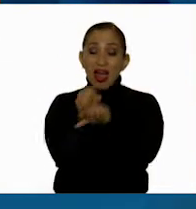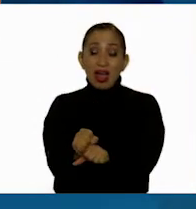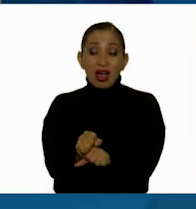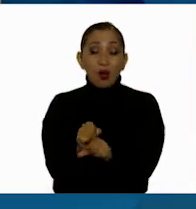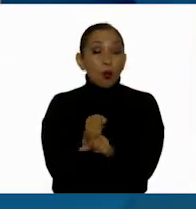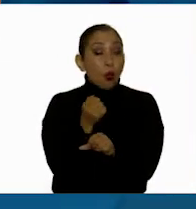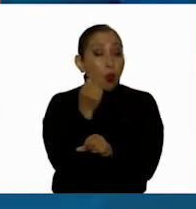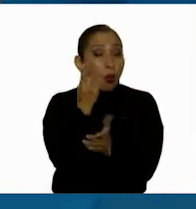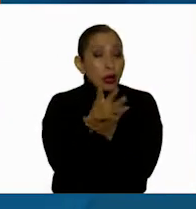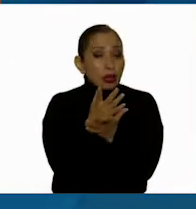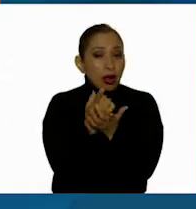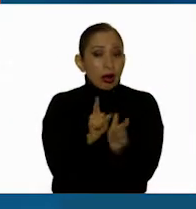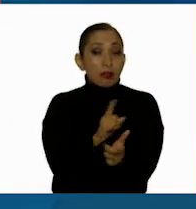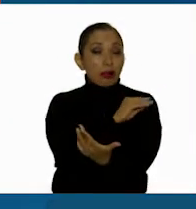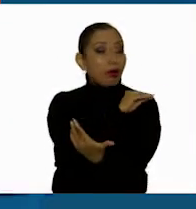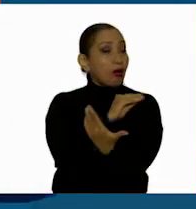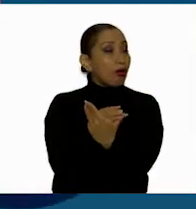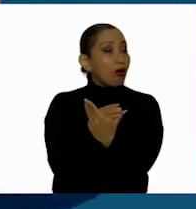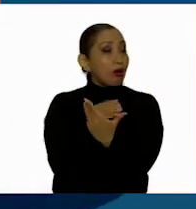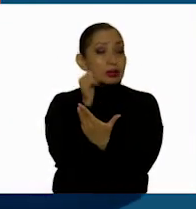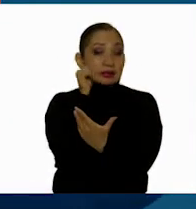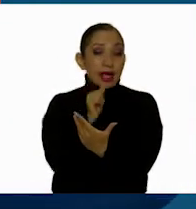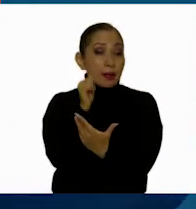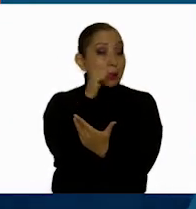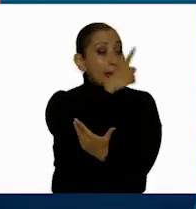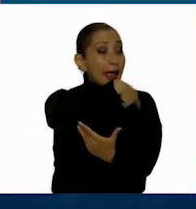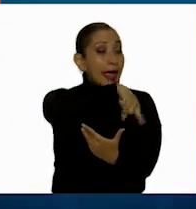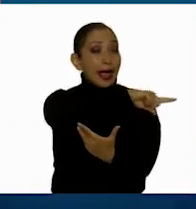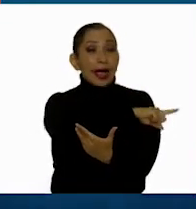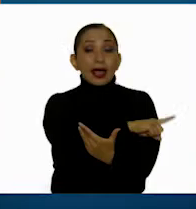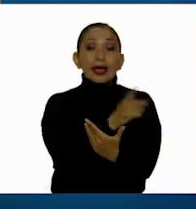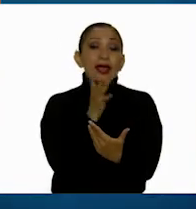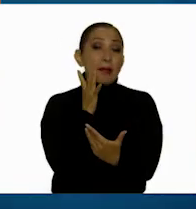sensible la indiferencia con que los han visto los congresos.